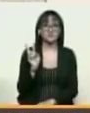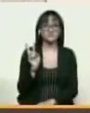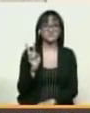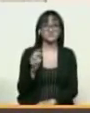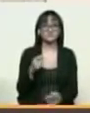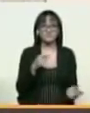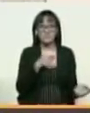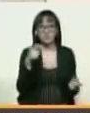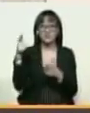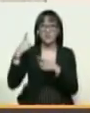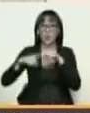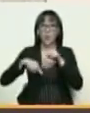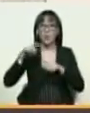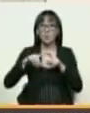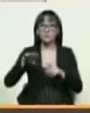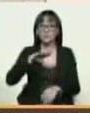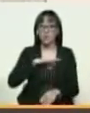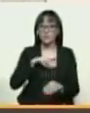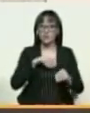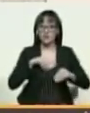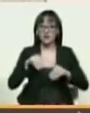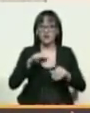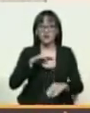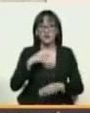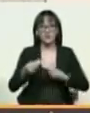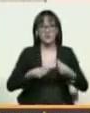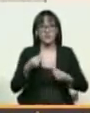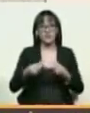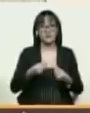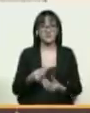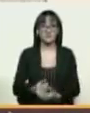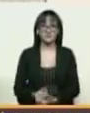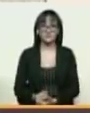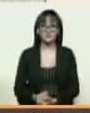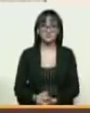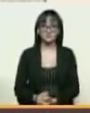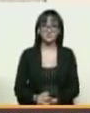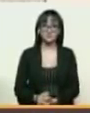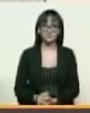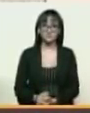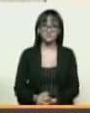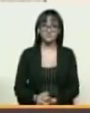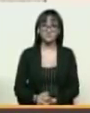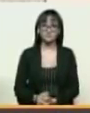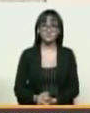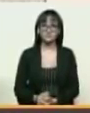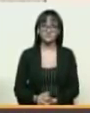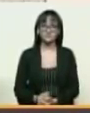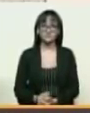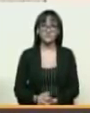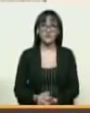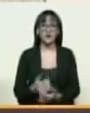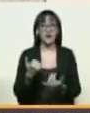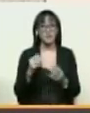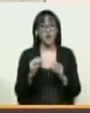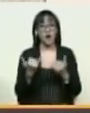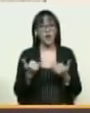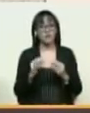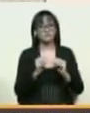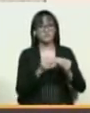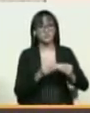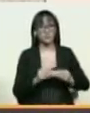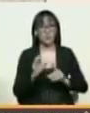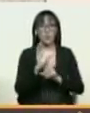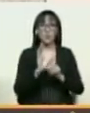rubros producidos por la tierra o en la tierra venezolana. Y queremos rescatar esa cultura,